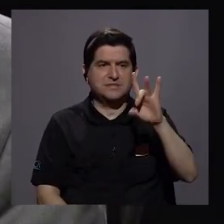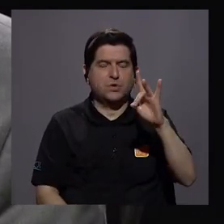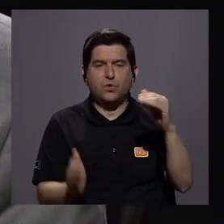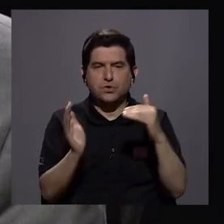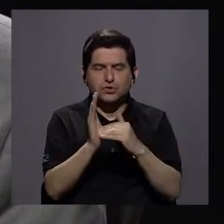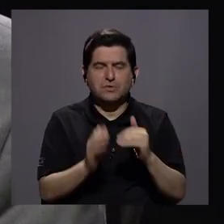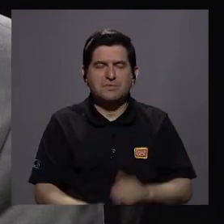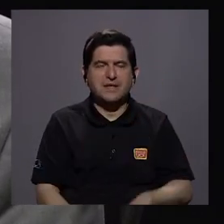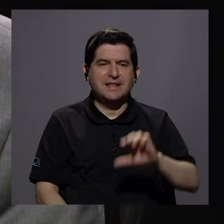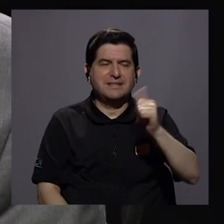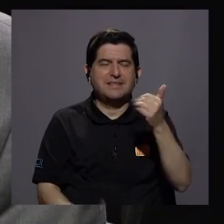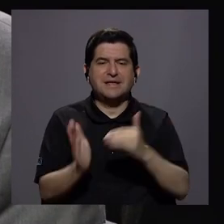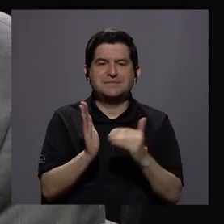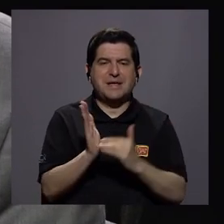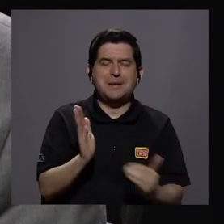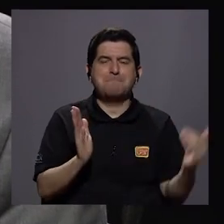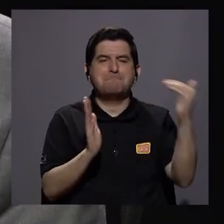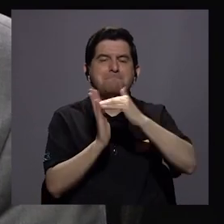mil, 10 mil millones de dólares